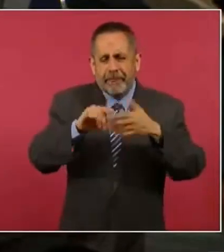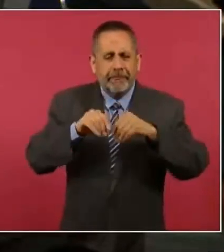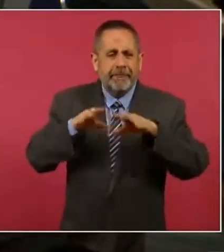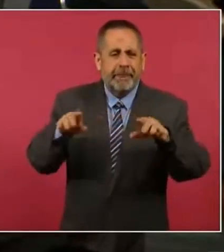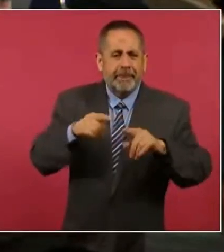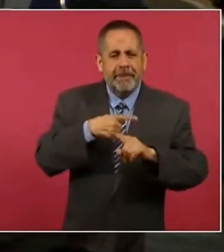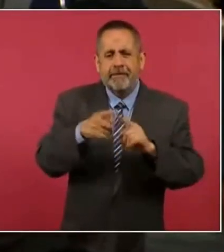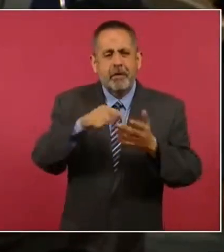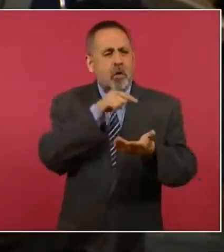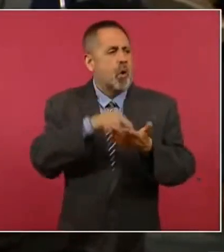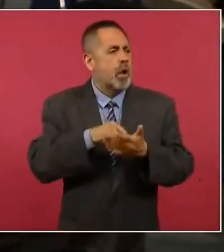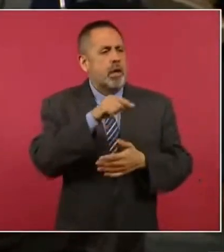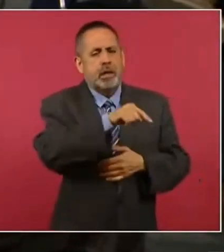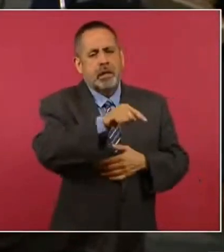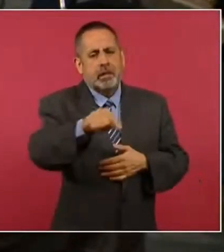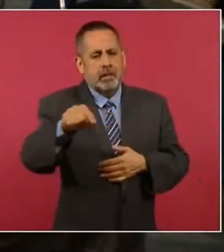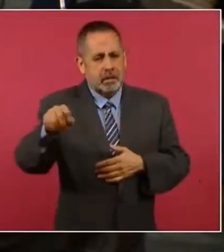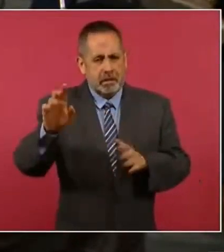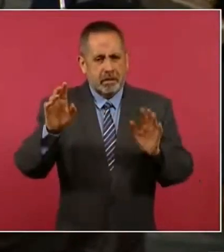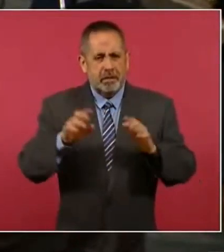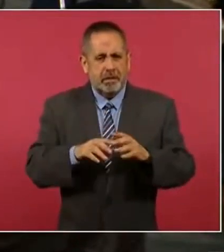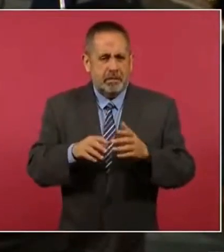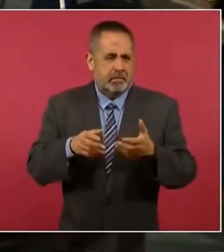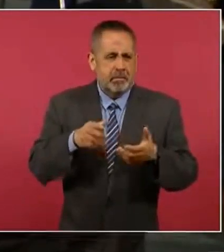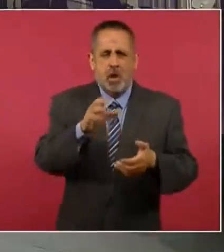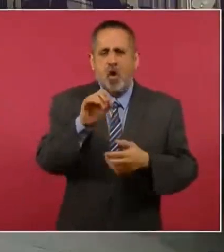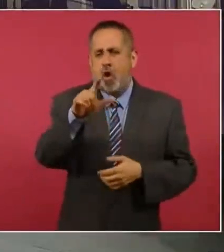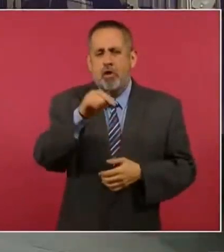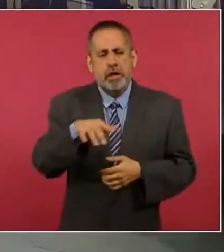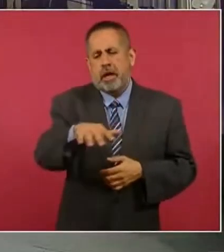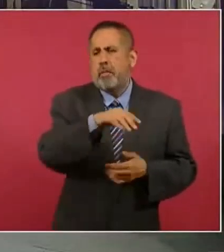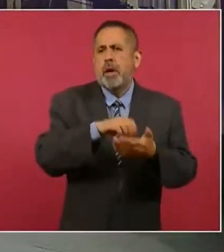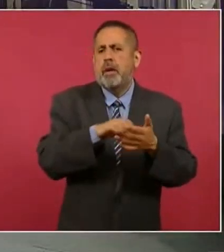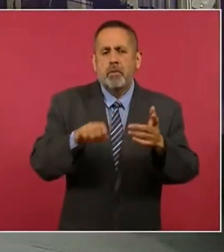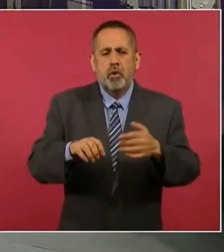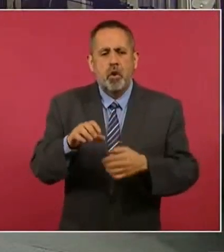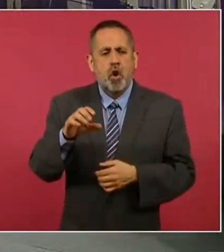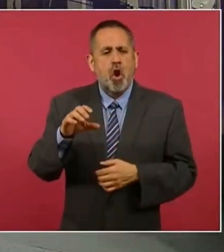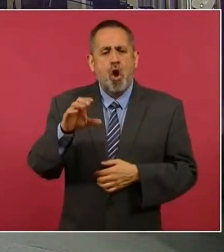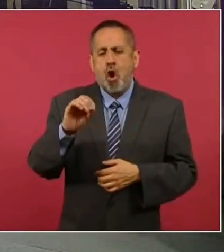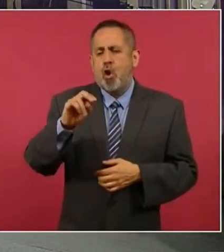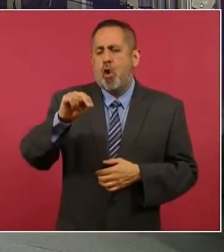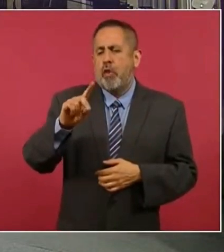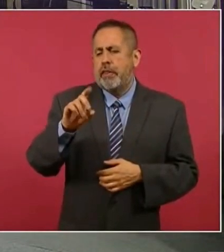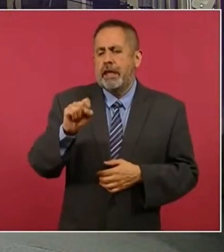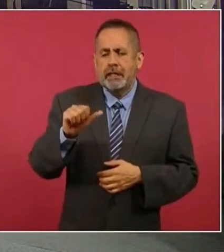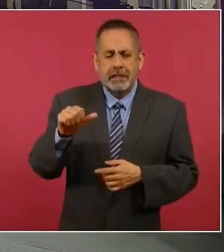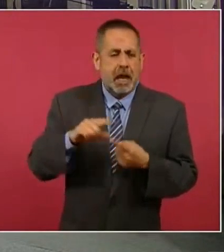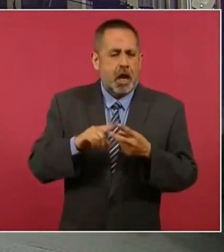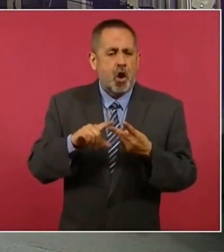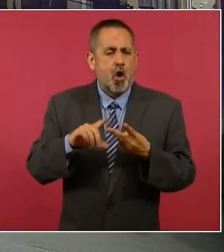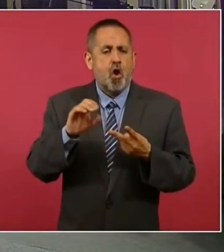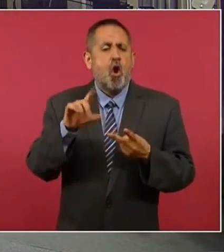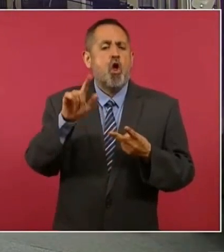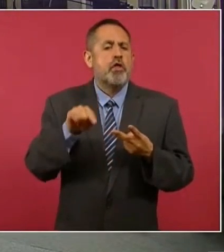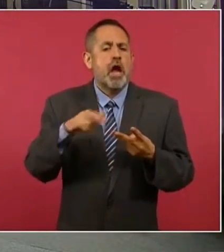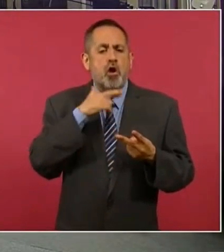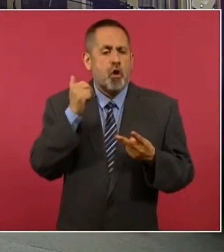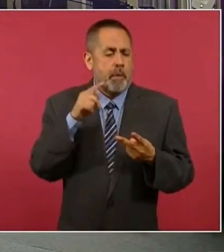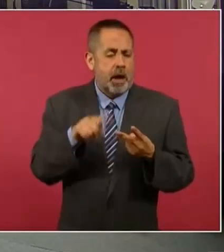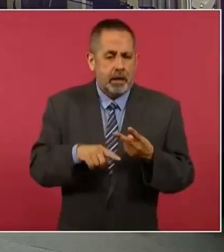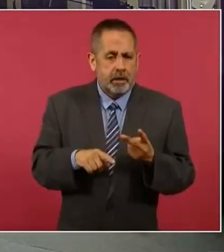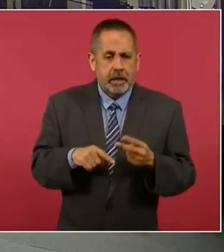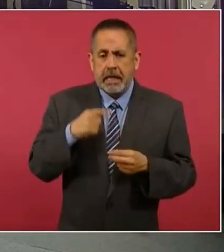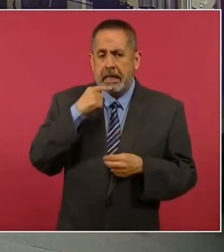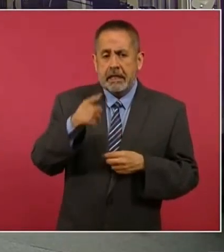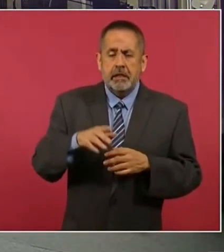en diferentes mobiliarios de los barrios, por ejemplo, de la Condesa, de la Colonia Roma, donde dice que